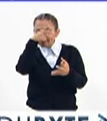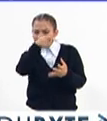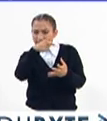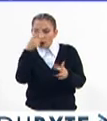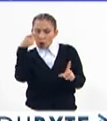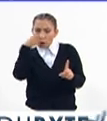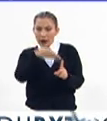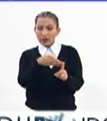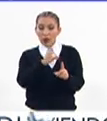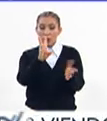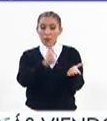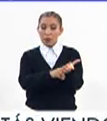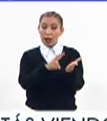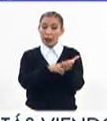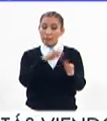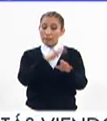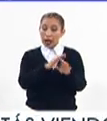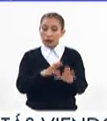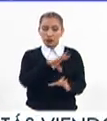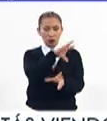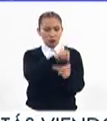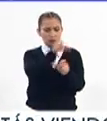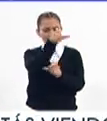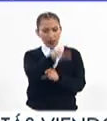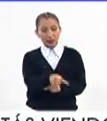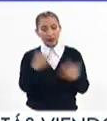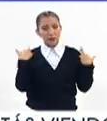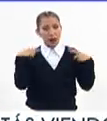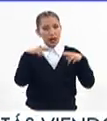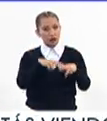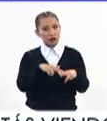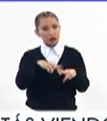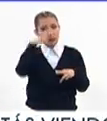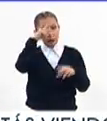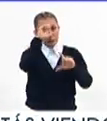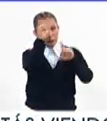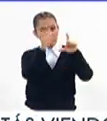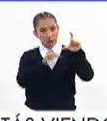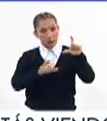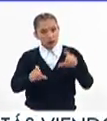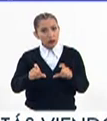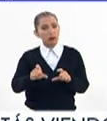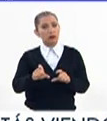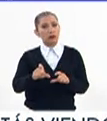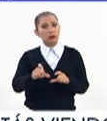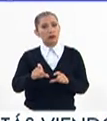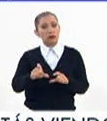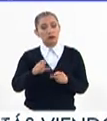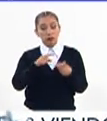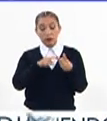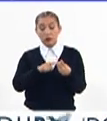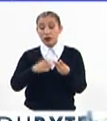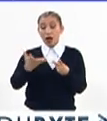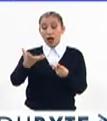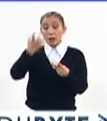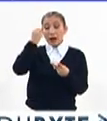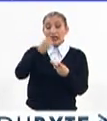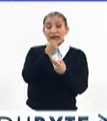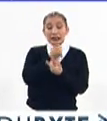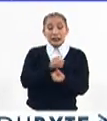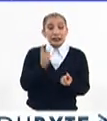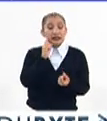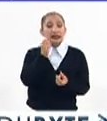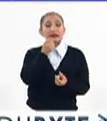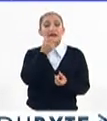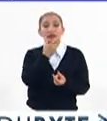propósitos la revaloración integral del Magisterio Nacional, poner el aprendizaje de